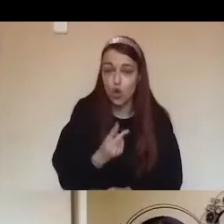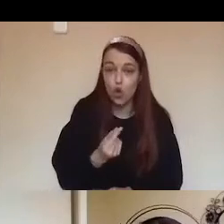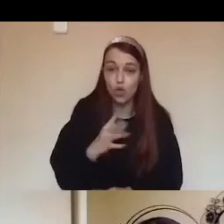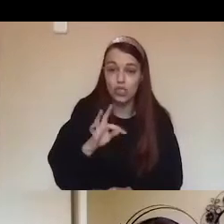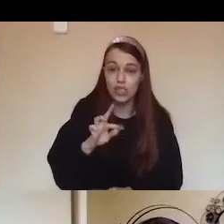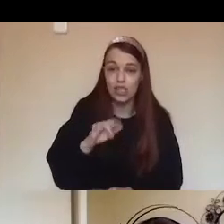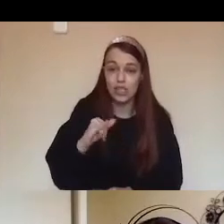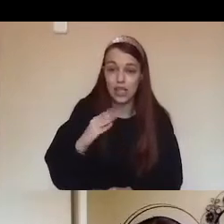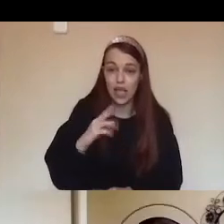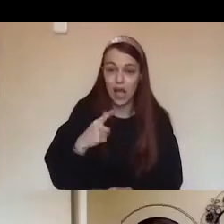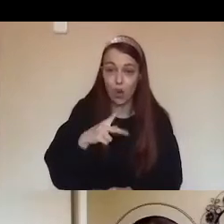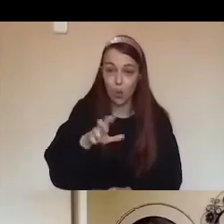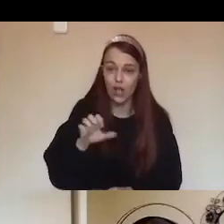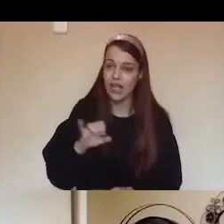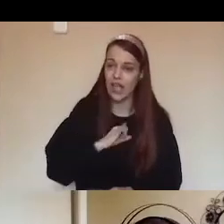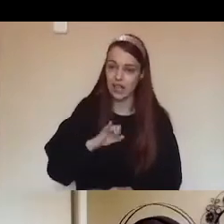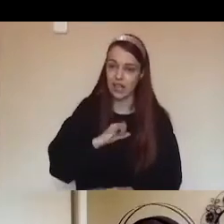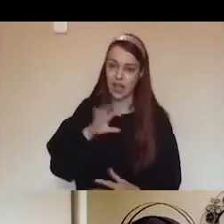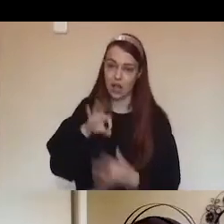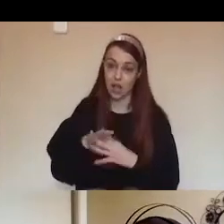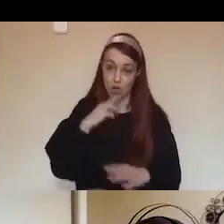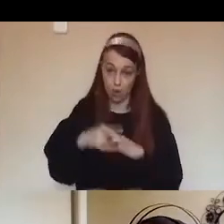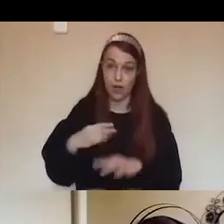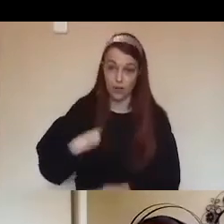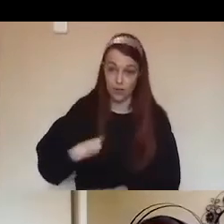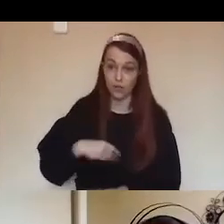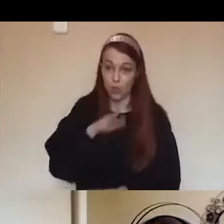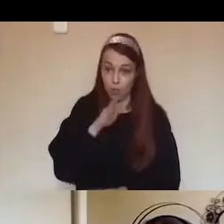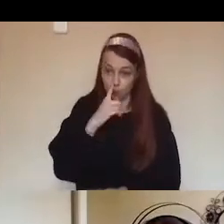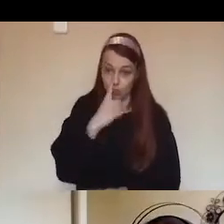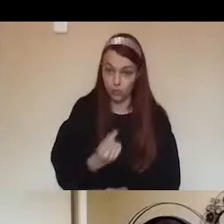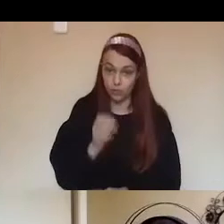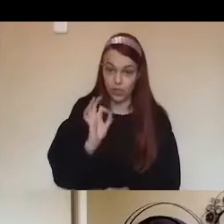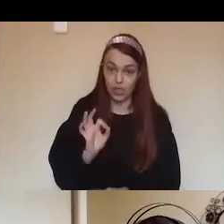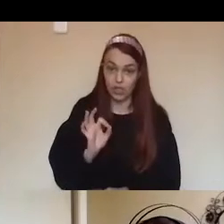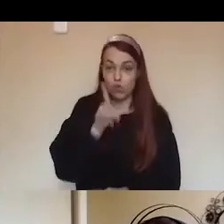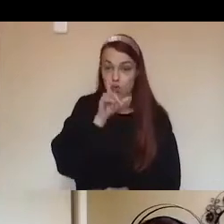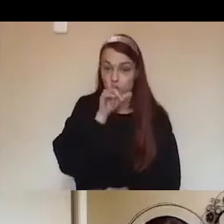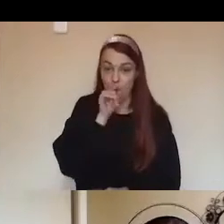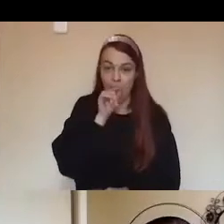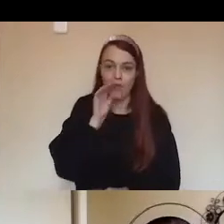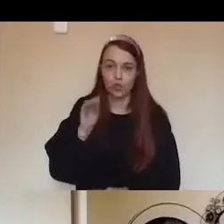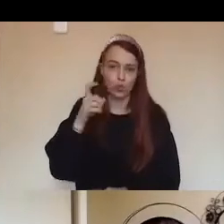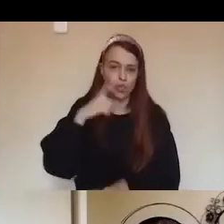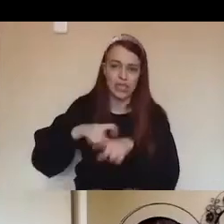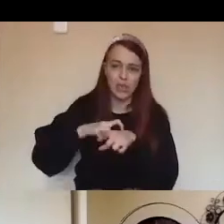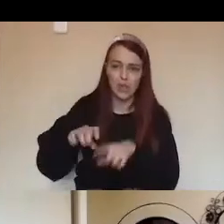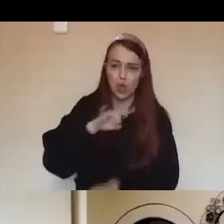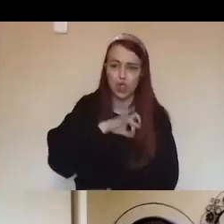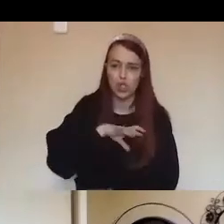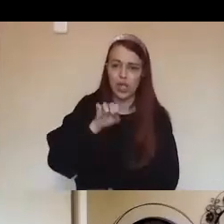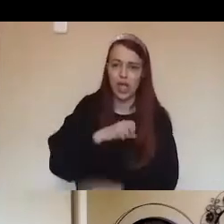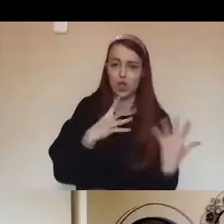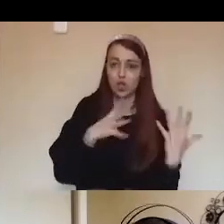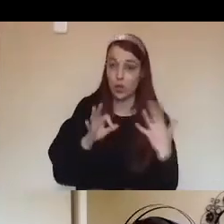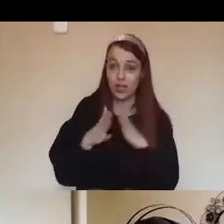identidad y el nombre de esta ruta. Una especie de ave nativa que en los 90 estuvo al borde